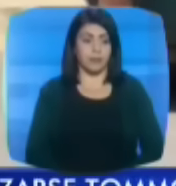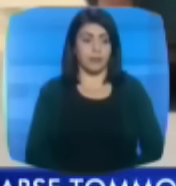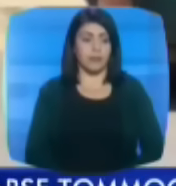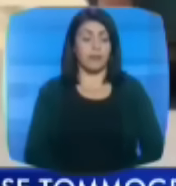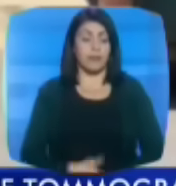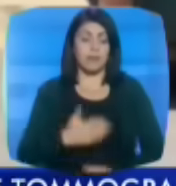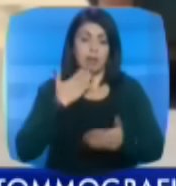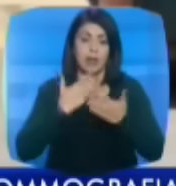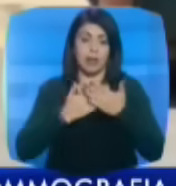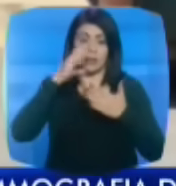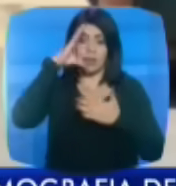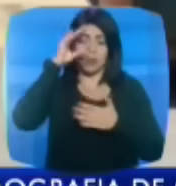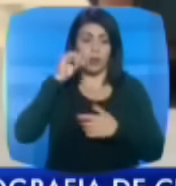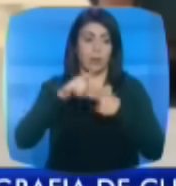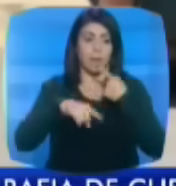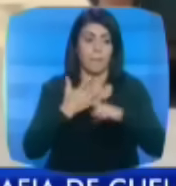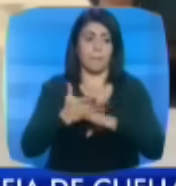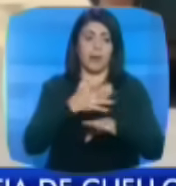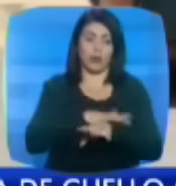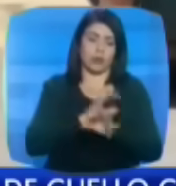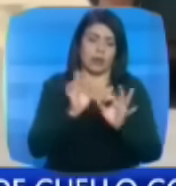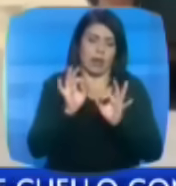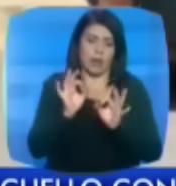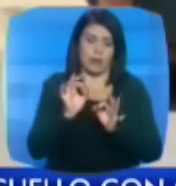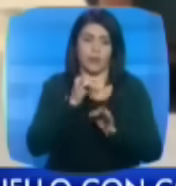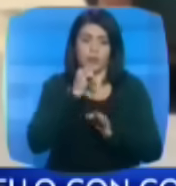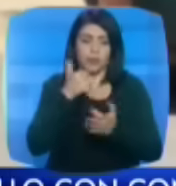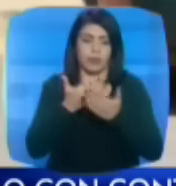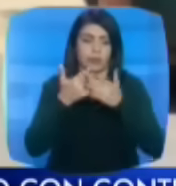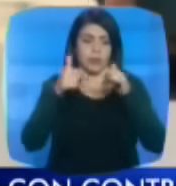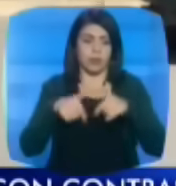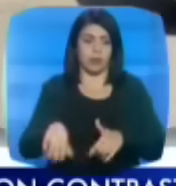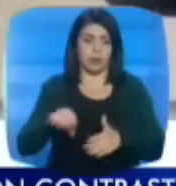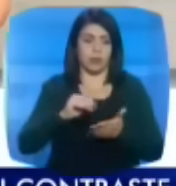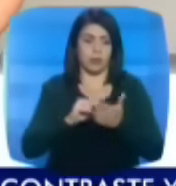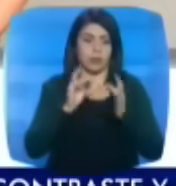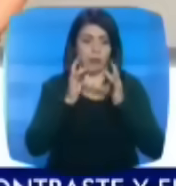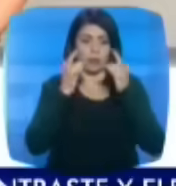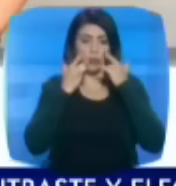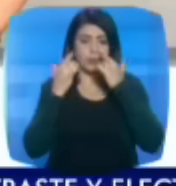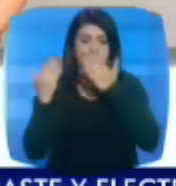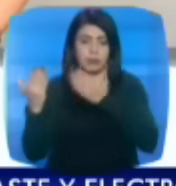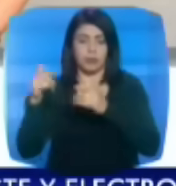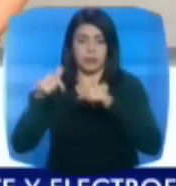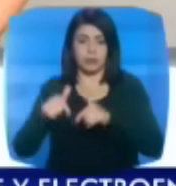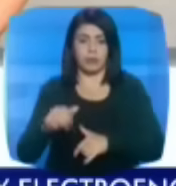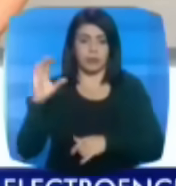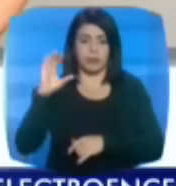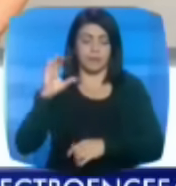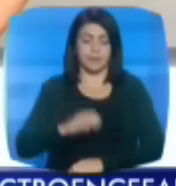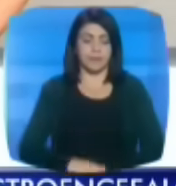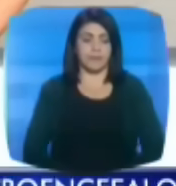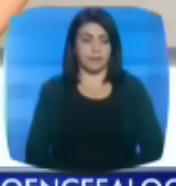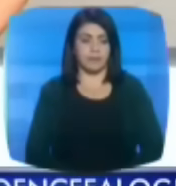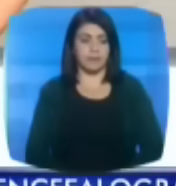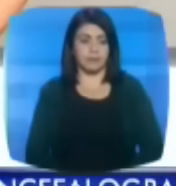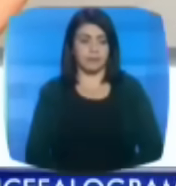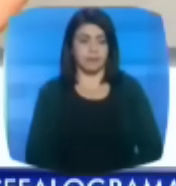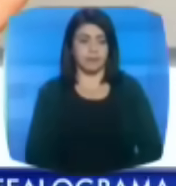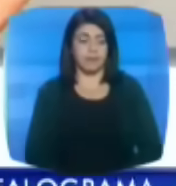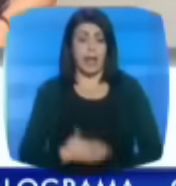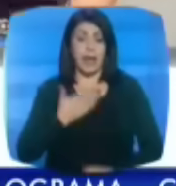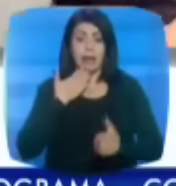especializada. Afortunadamente, esto no pasó a mayor. Esta es la información que manejamos hasta el momento y con ella retornamos el contacto al estudio en Caracas.